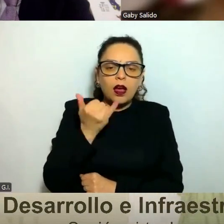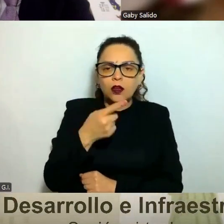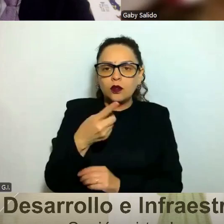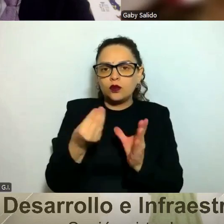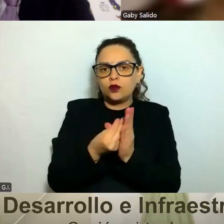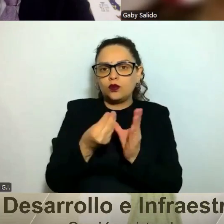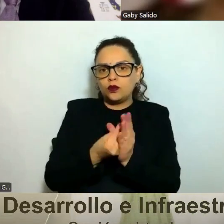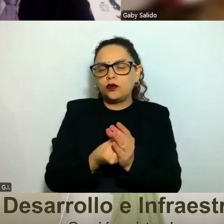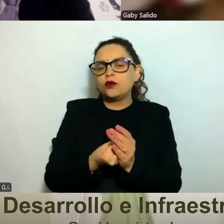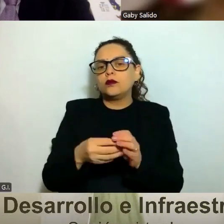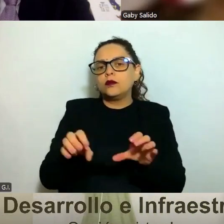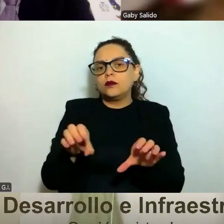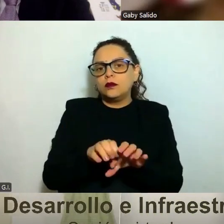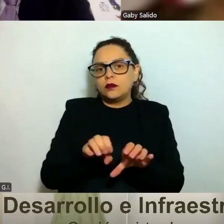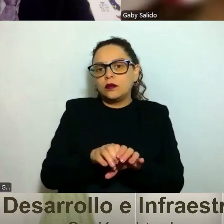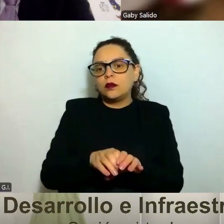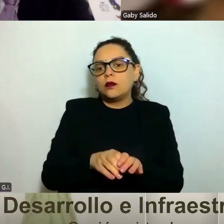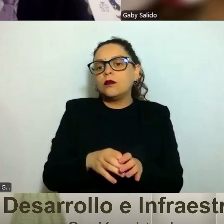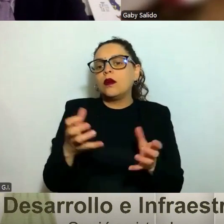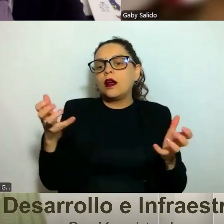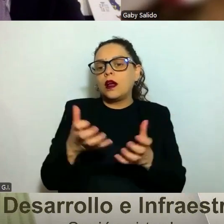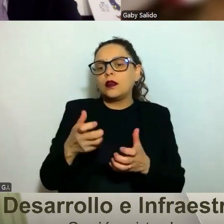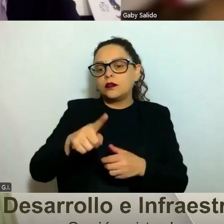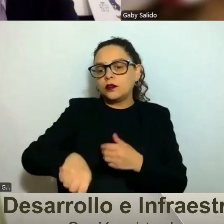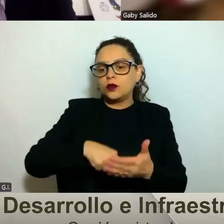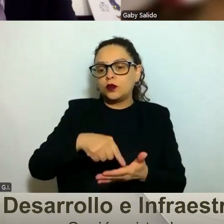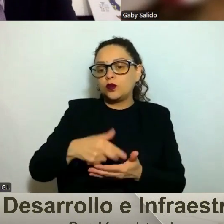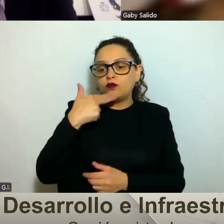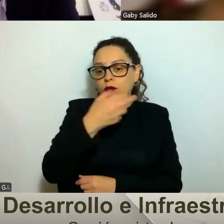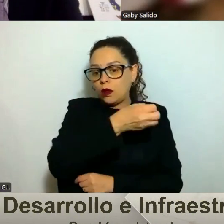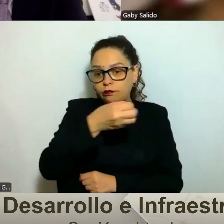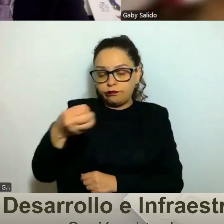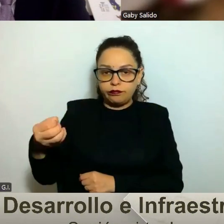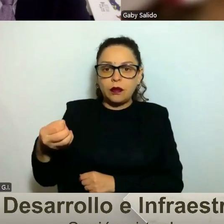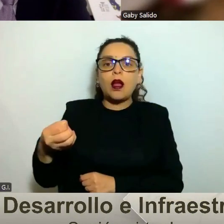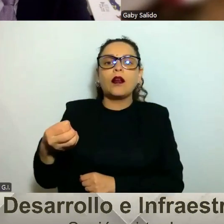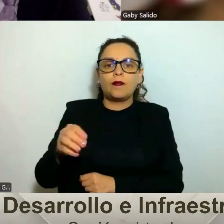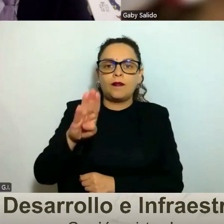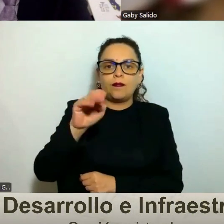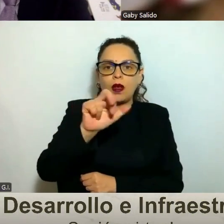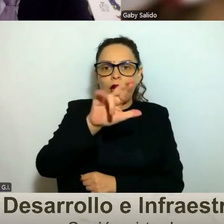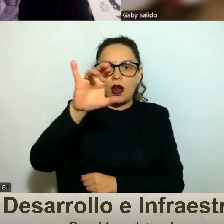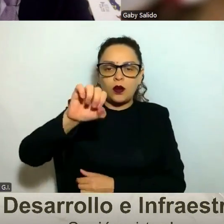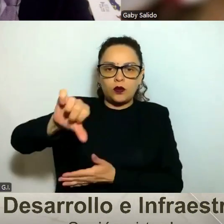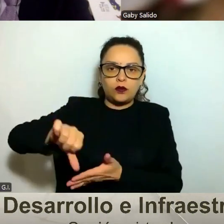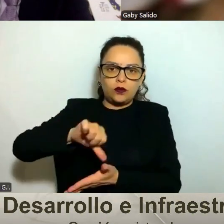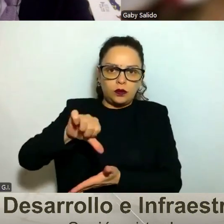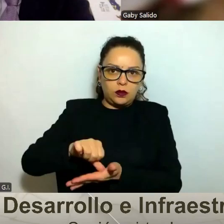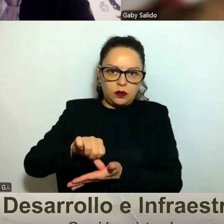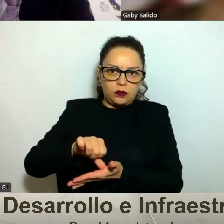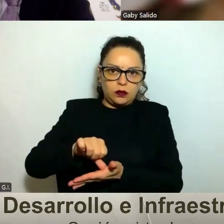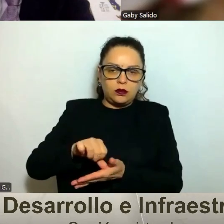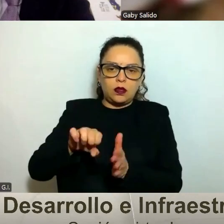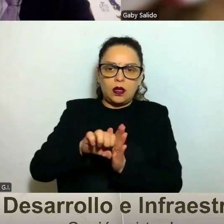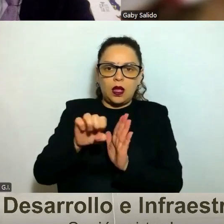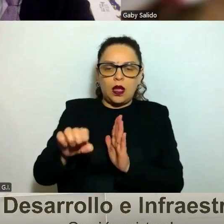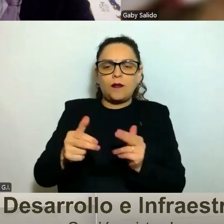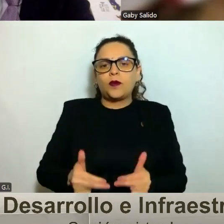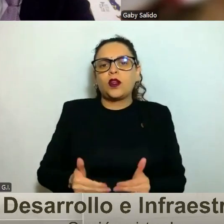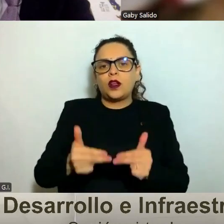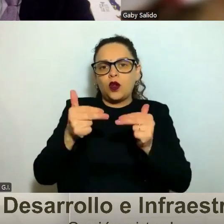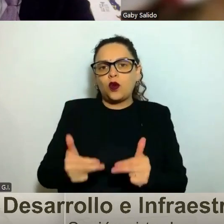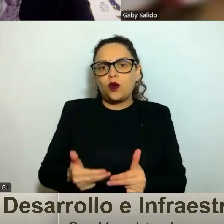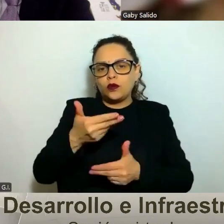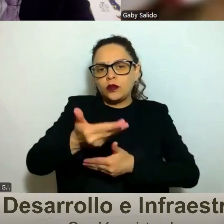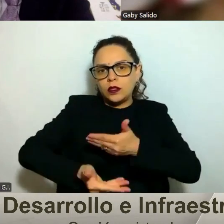ordenamiento territorial, el referido instrumento considera la existencia de los centros de barrio como zonas que concentran comercio y servicios para la